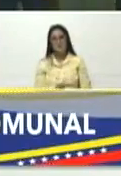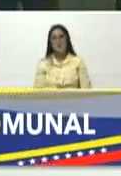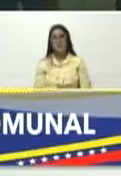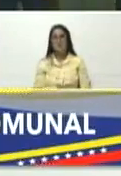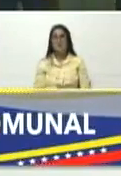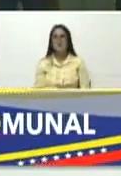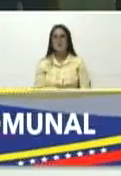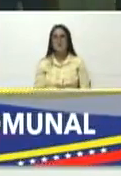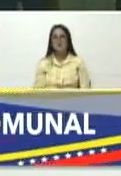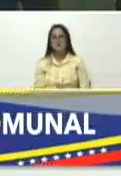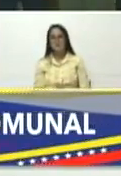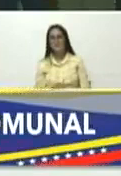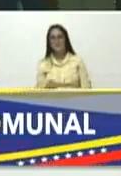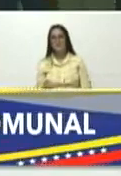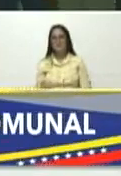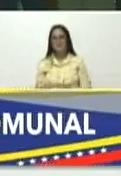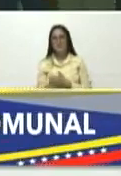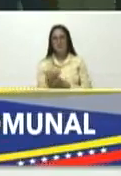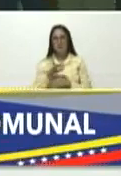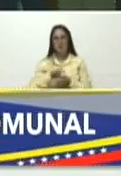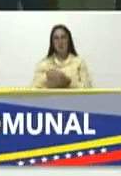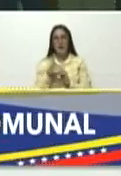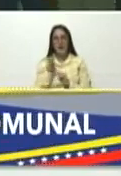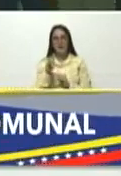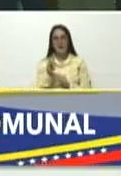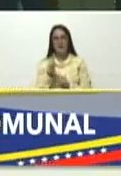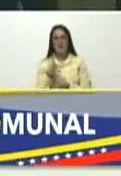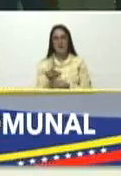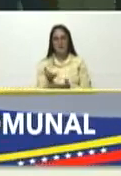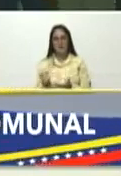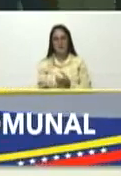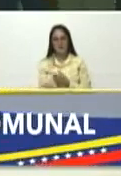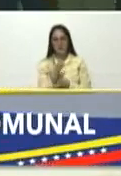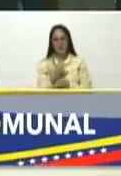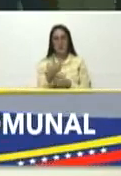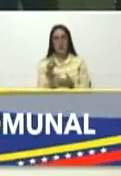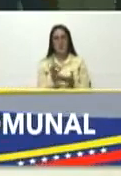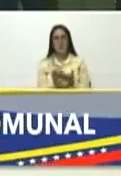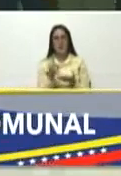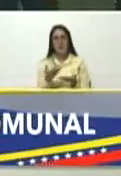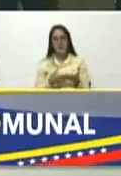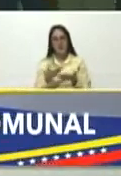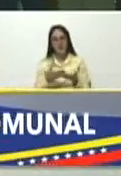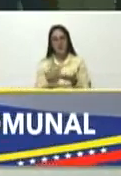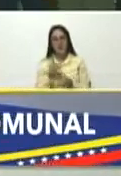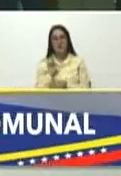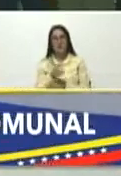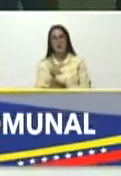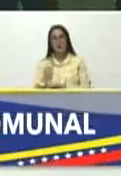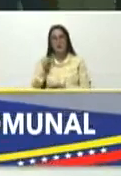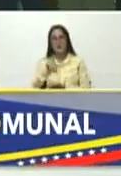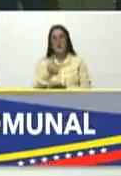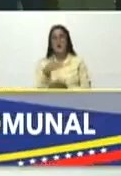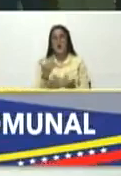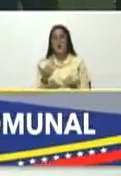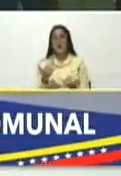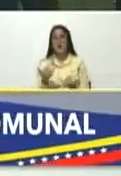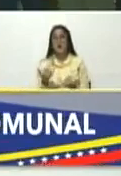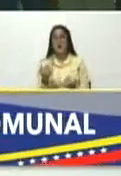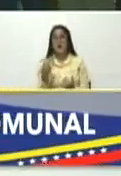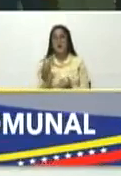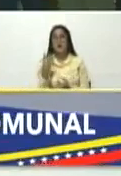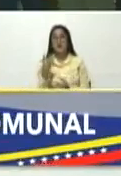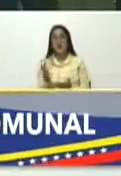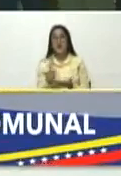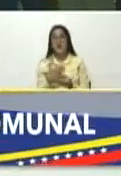unos documentos que me mandó Héctor Rodríguez. Yo se los mandé a algunos de ustedes. Ahora me está mandando tres